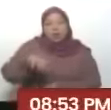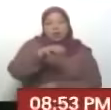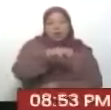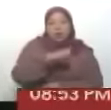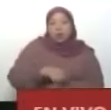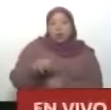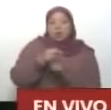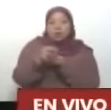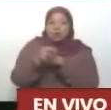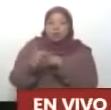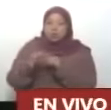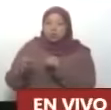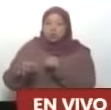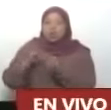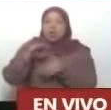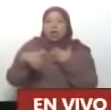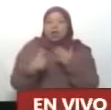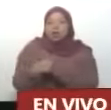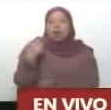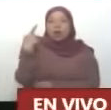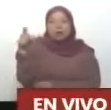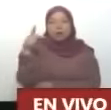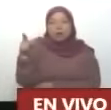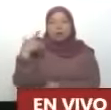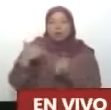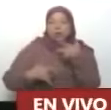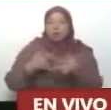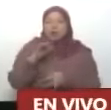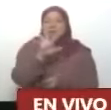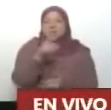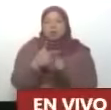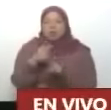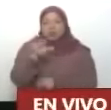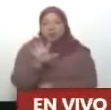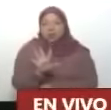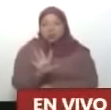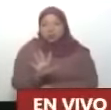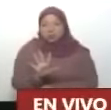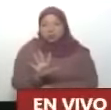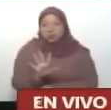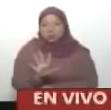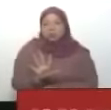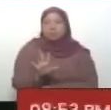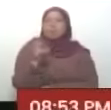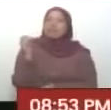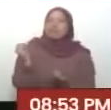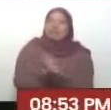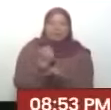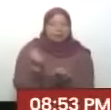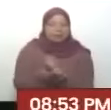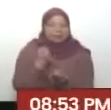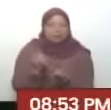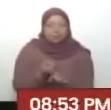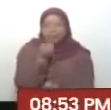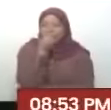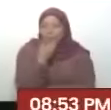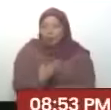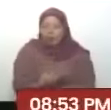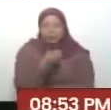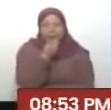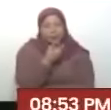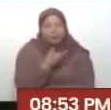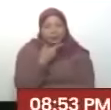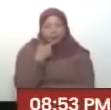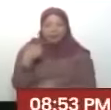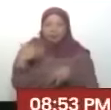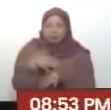todos los municipios, en todas las parroquias, al 5x5. Tremendo trabajo el 5x5. Bello,